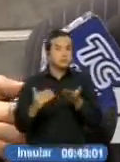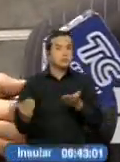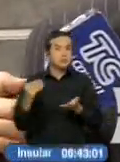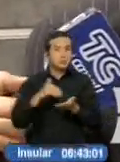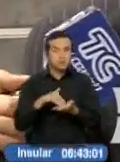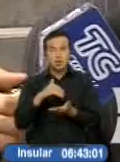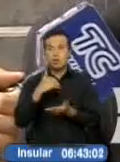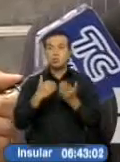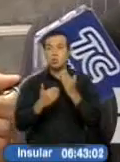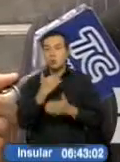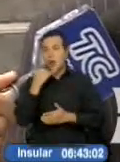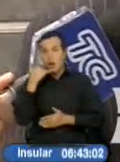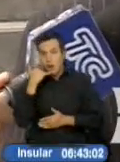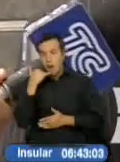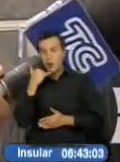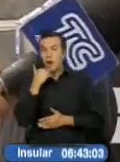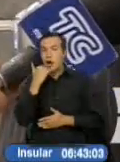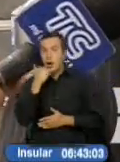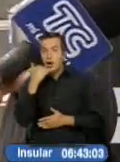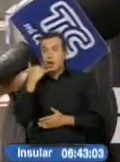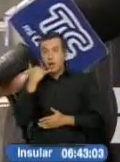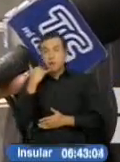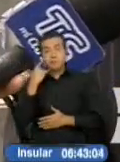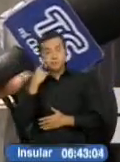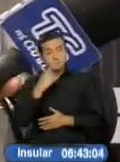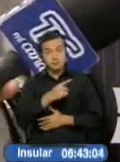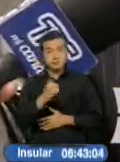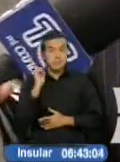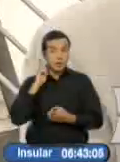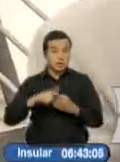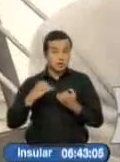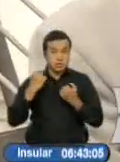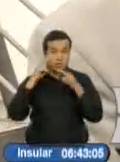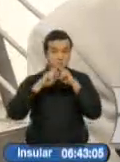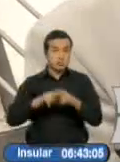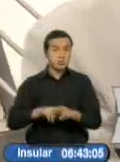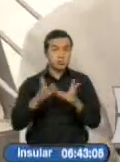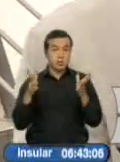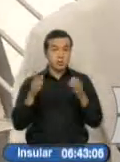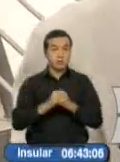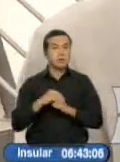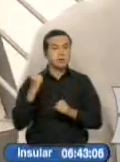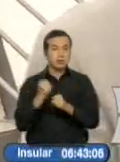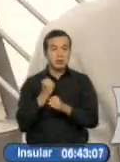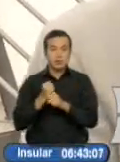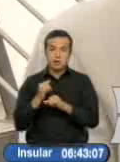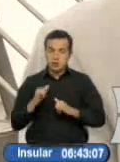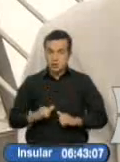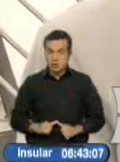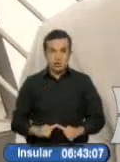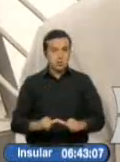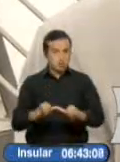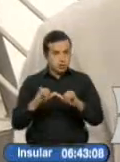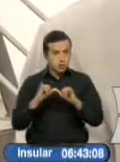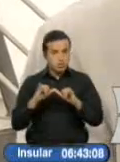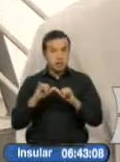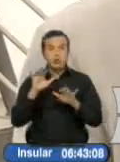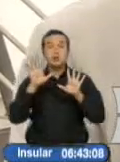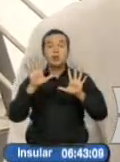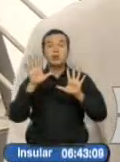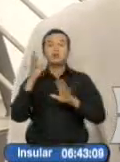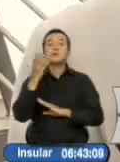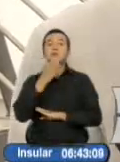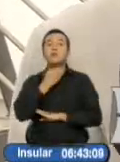nuevos audios o nuevos en los demás dispositivos que todavía no se han revisado. Ellos van a trabajar sin duda todos estos días y para el día 10 de